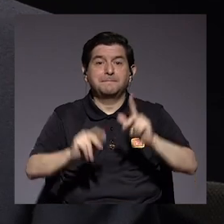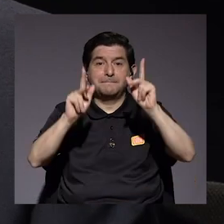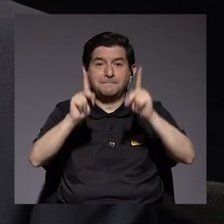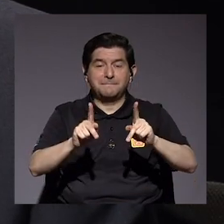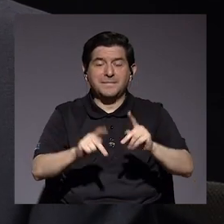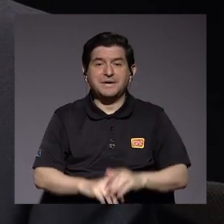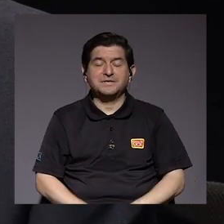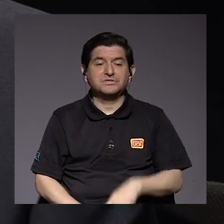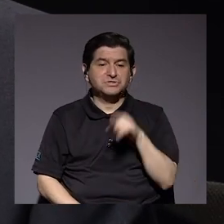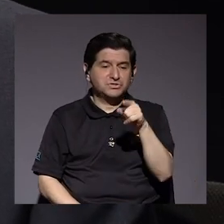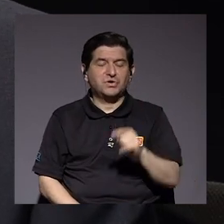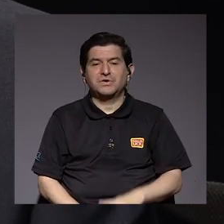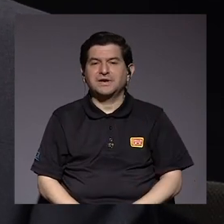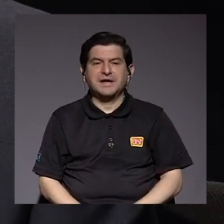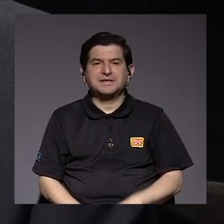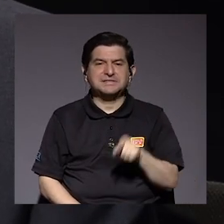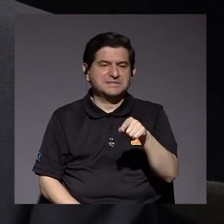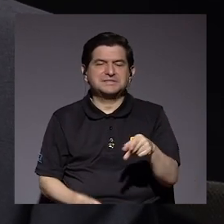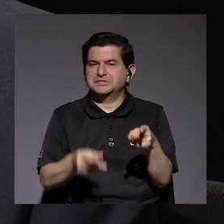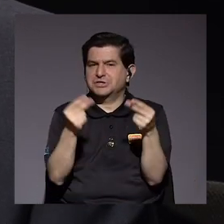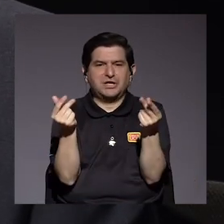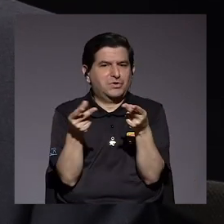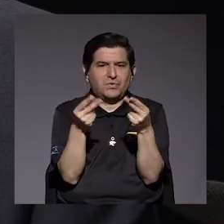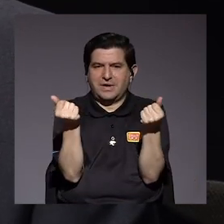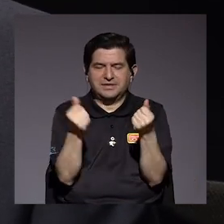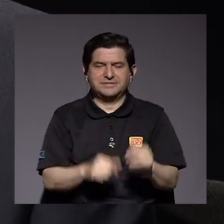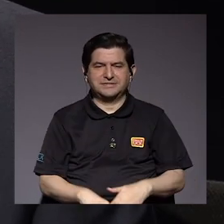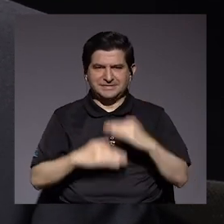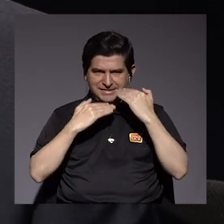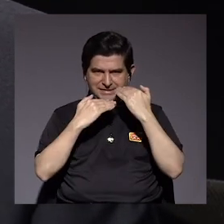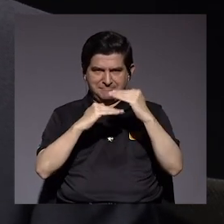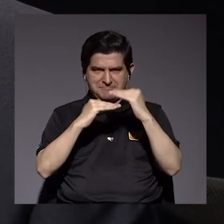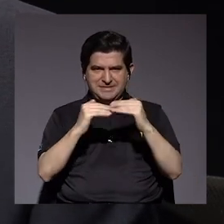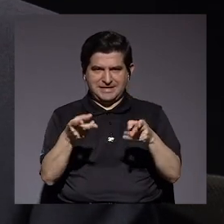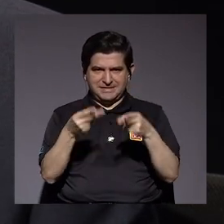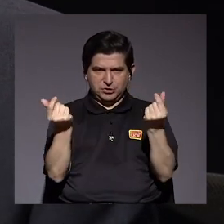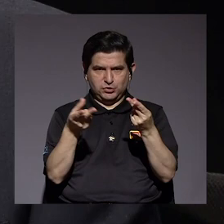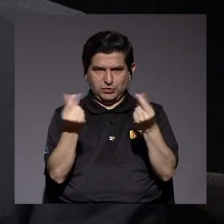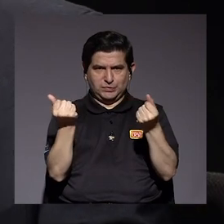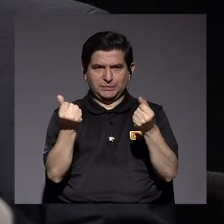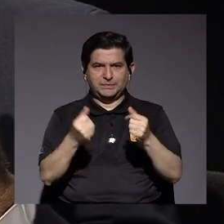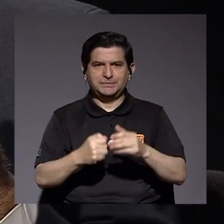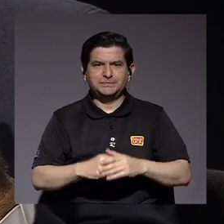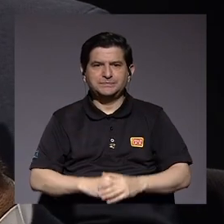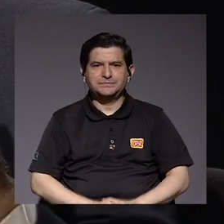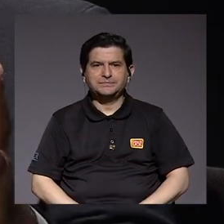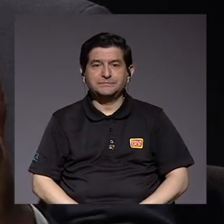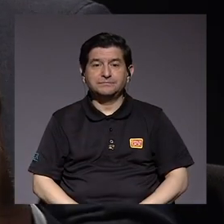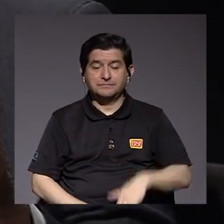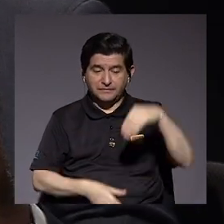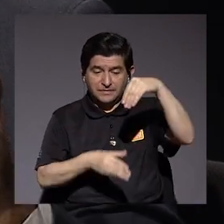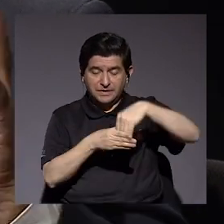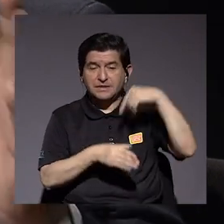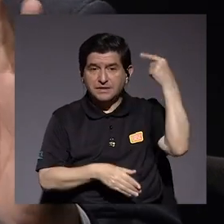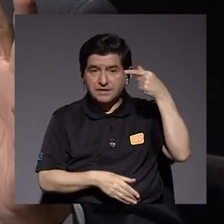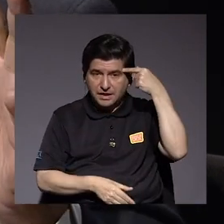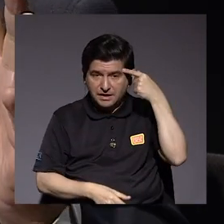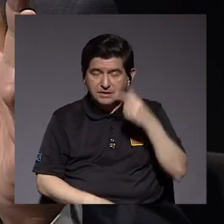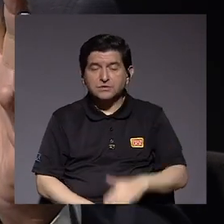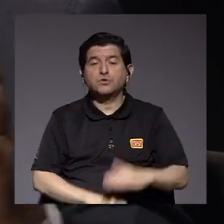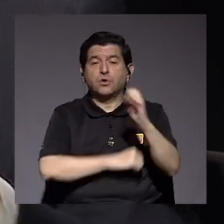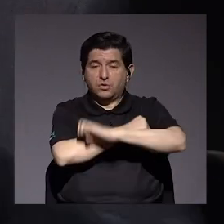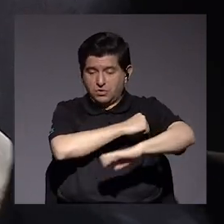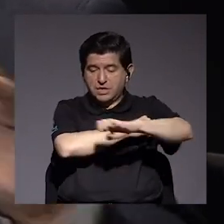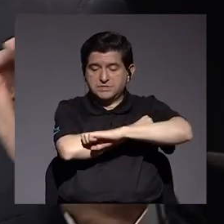personas austeras necesitamos austeridad en el gobierno en el